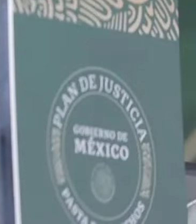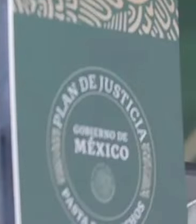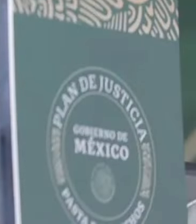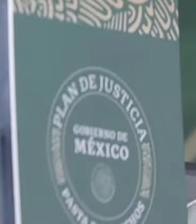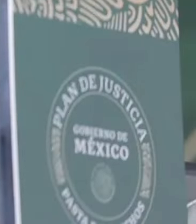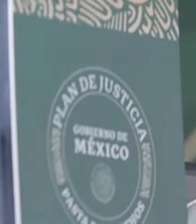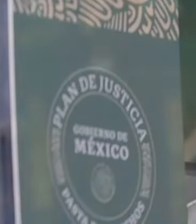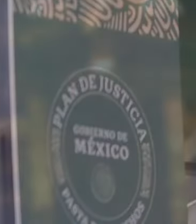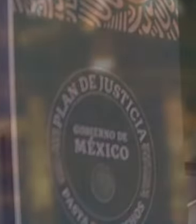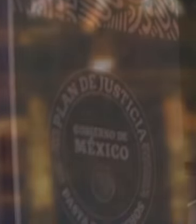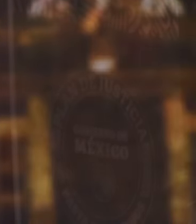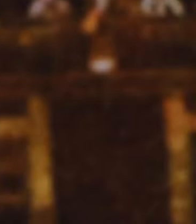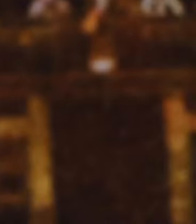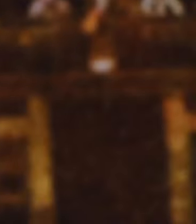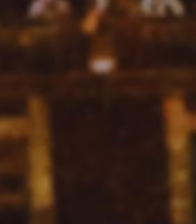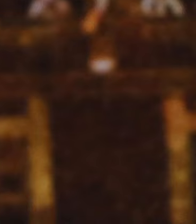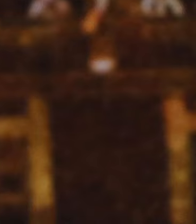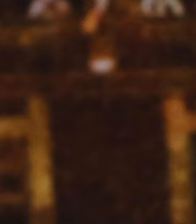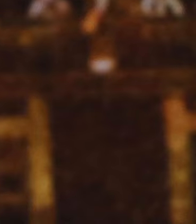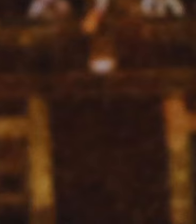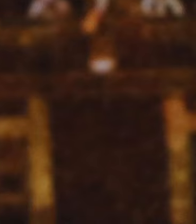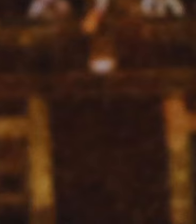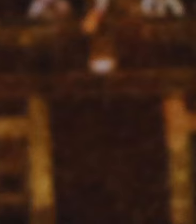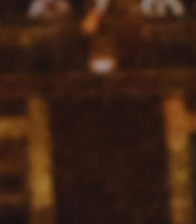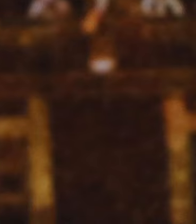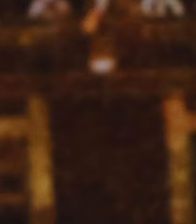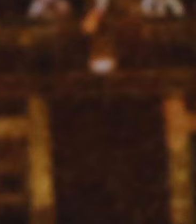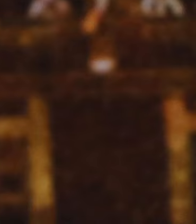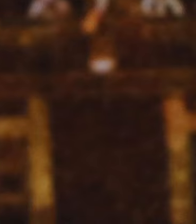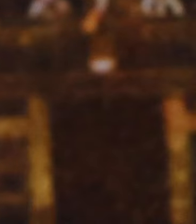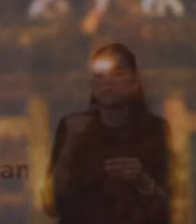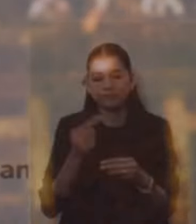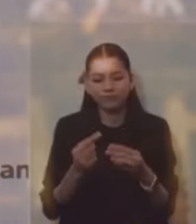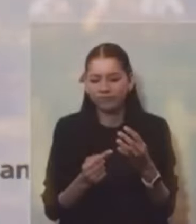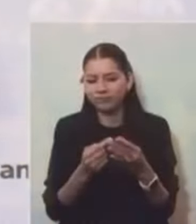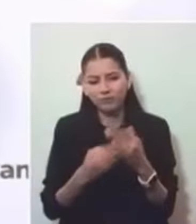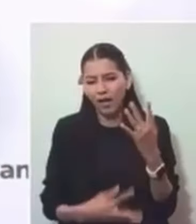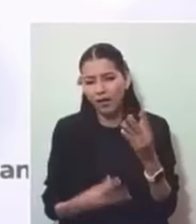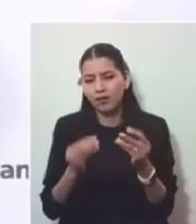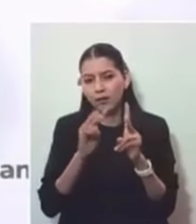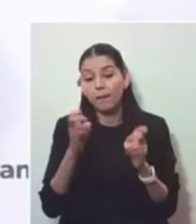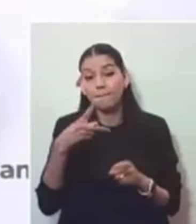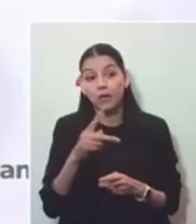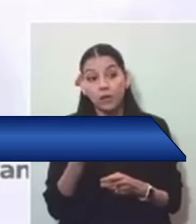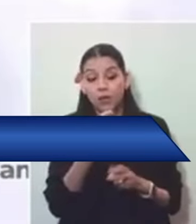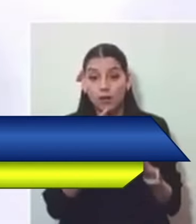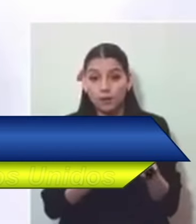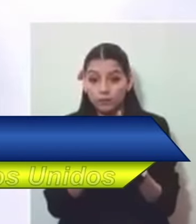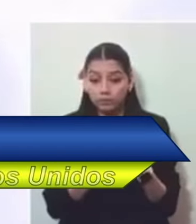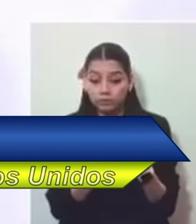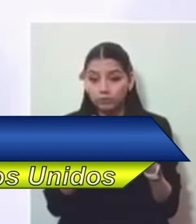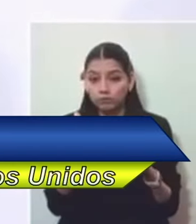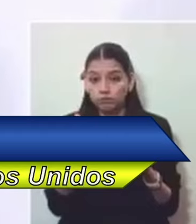en materia de seguridad, respetando, siempre dijo, la soberanía de la República Mexicana. Eso es una prioridad muy grande